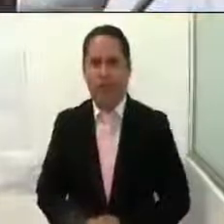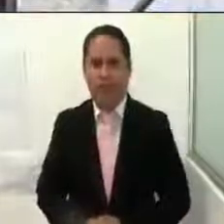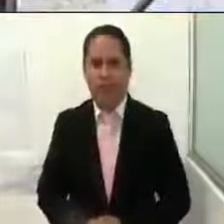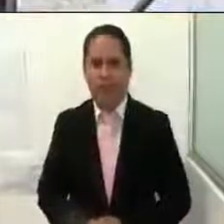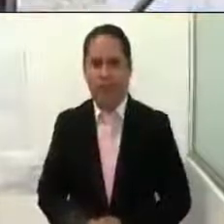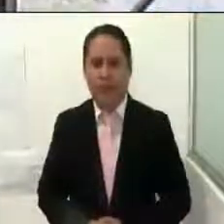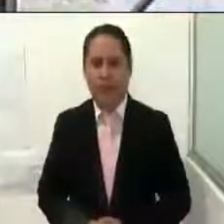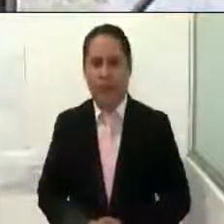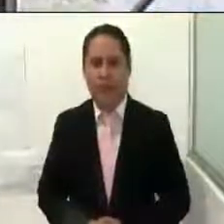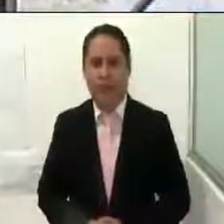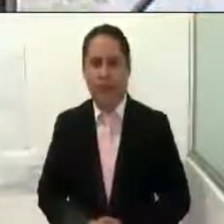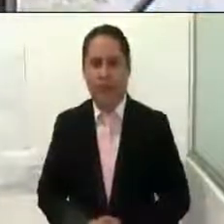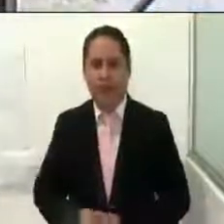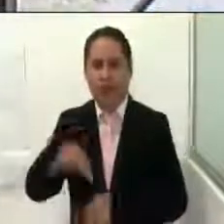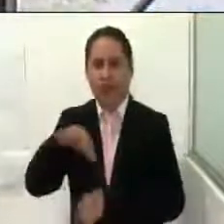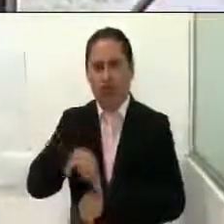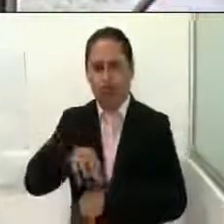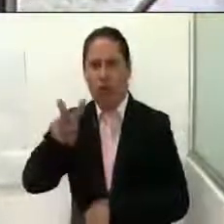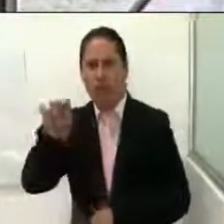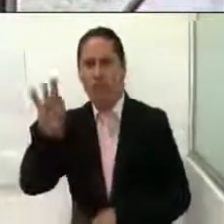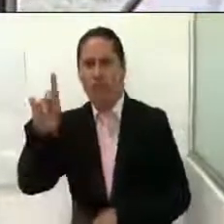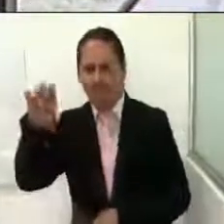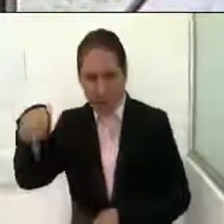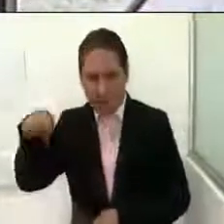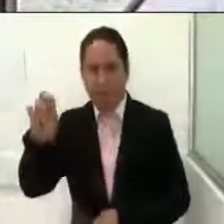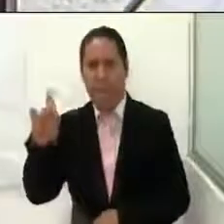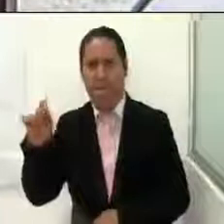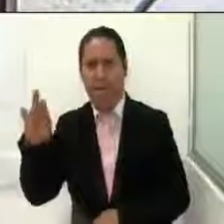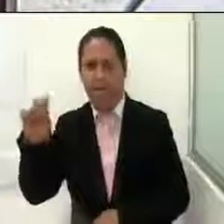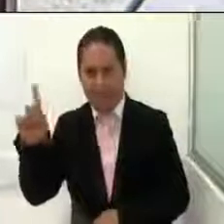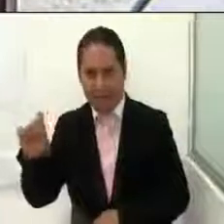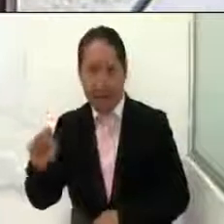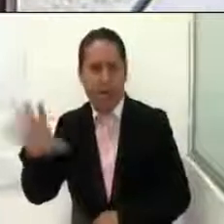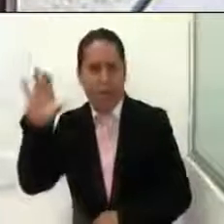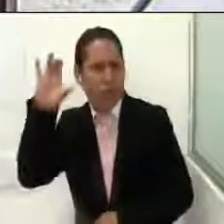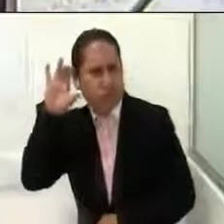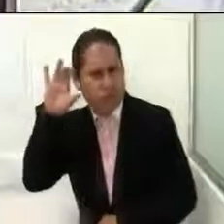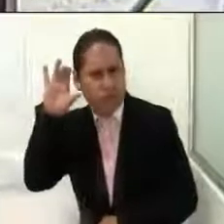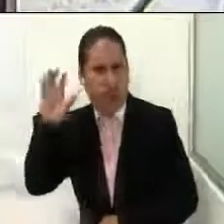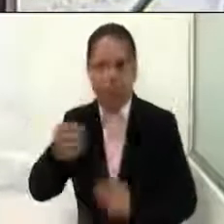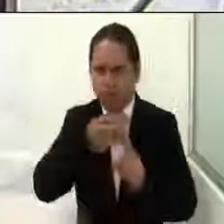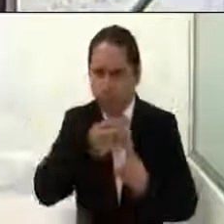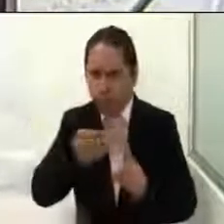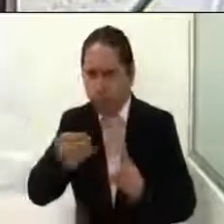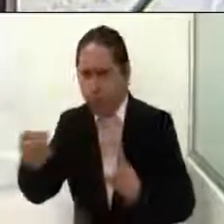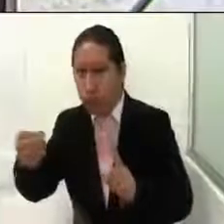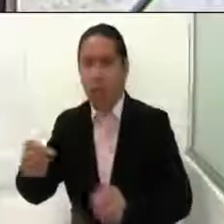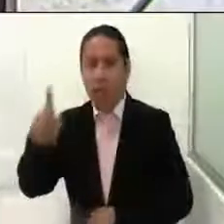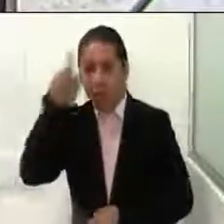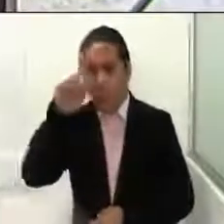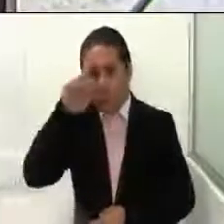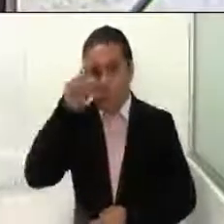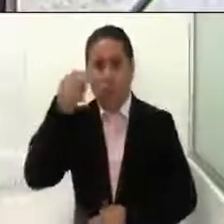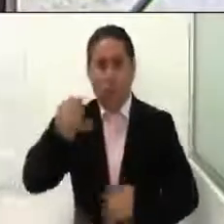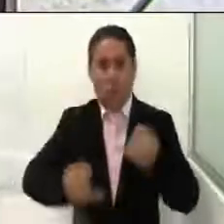doctor vicente pérez cruz he escuchado consejero jurídico del señor gobernador he escuchado